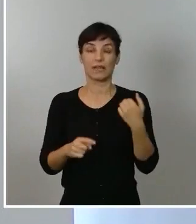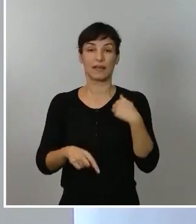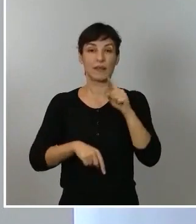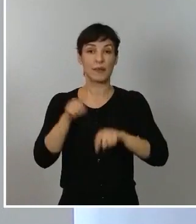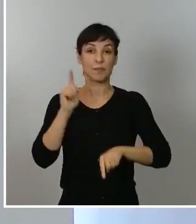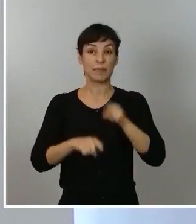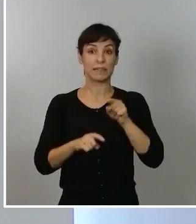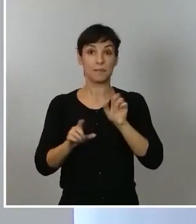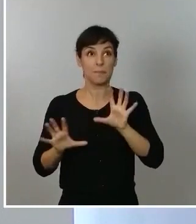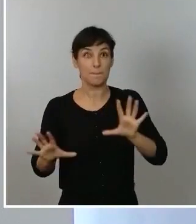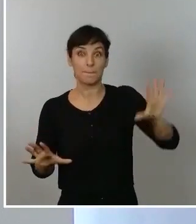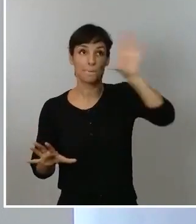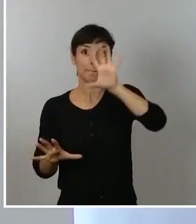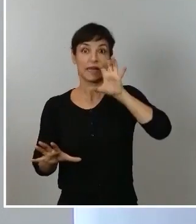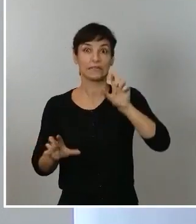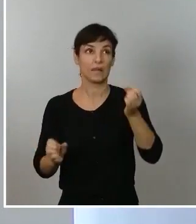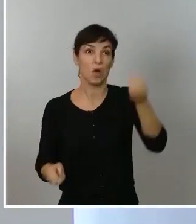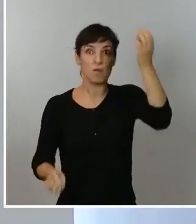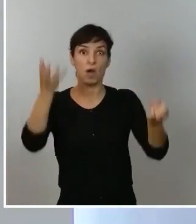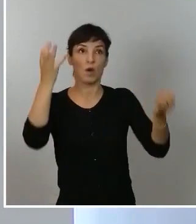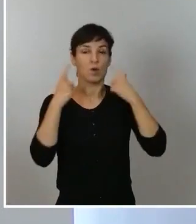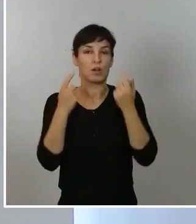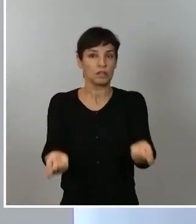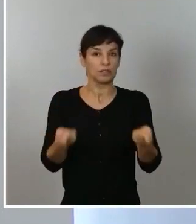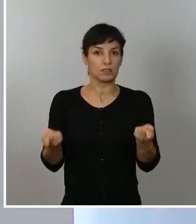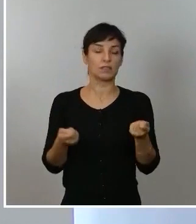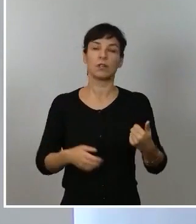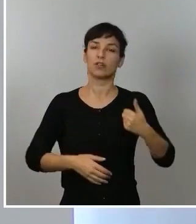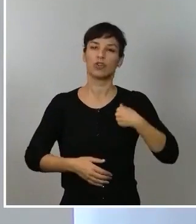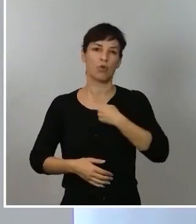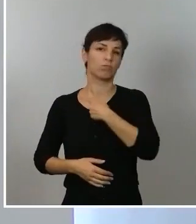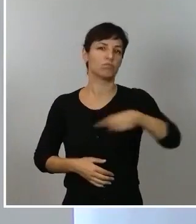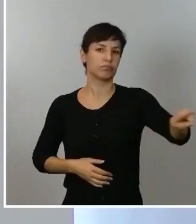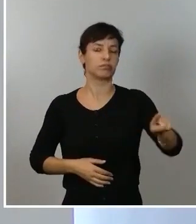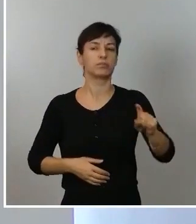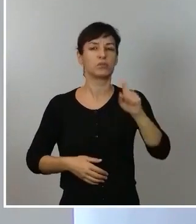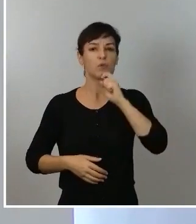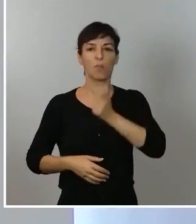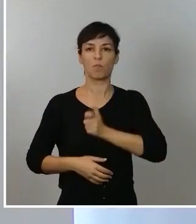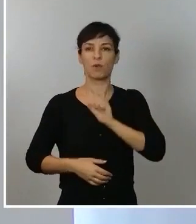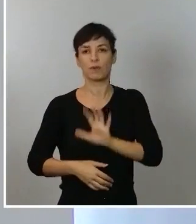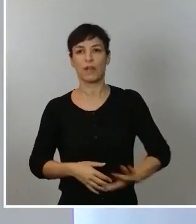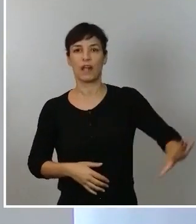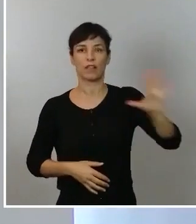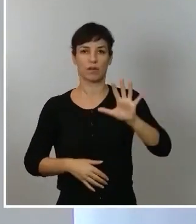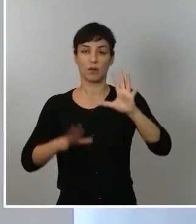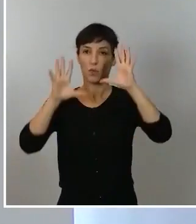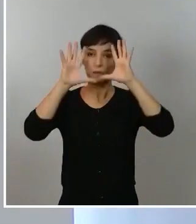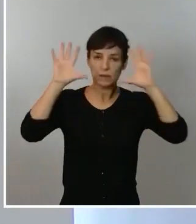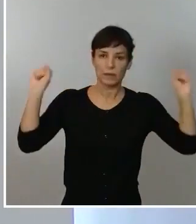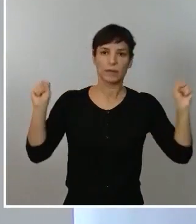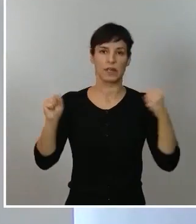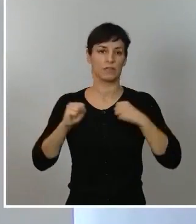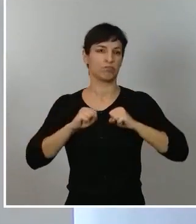país, se ordenou o despliegue dos efectivos de Policía Nacional e Guardia Civil precisos e